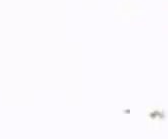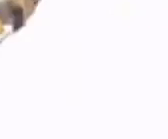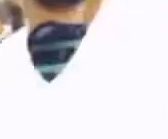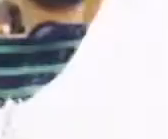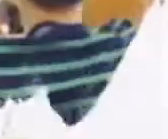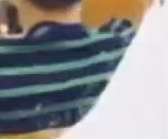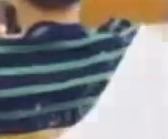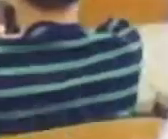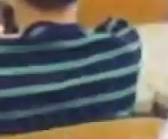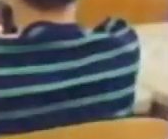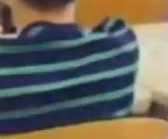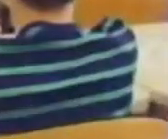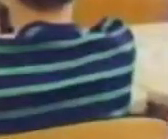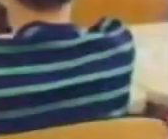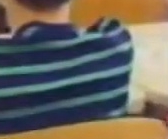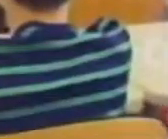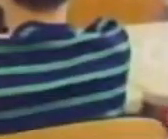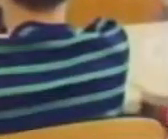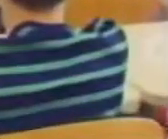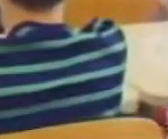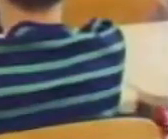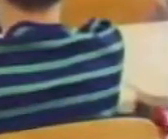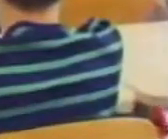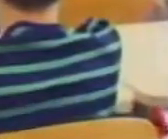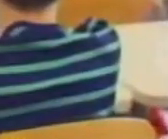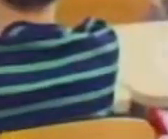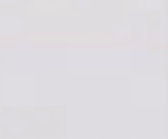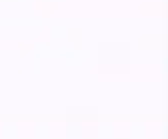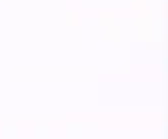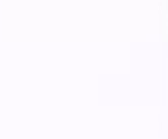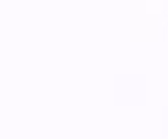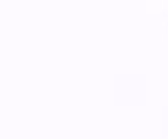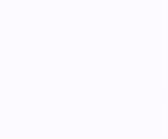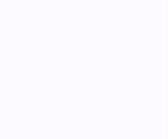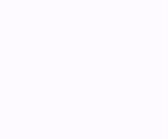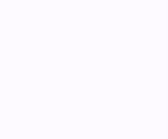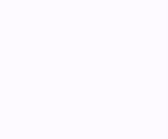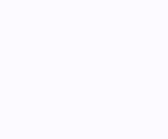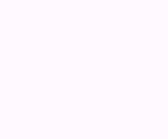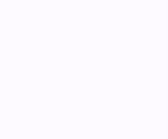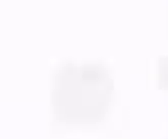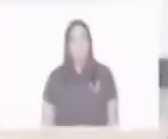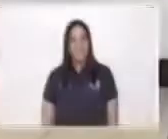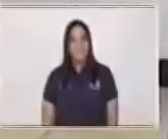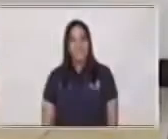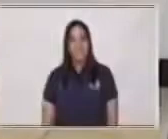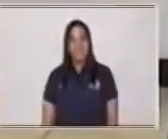A continuación, comunicación y lenguaje, tercero primaria.